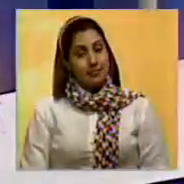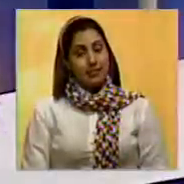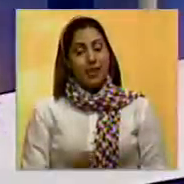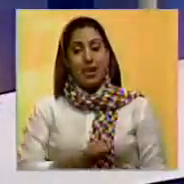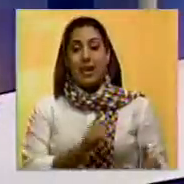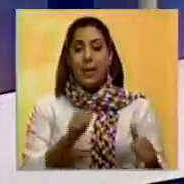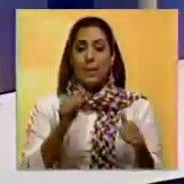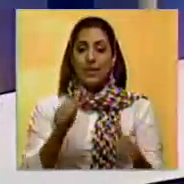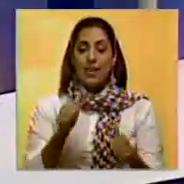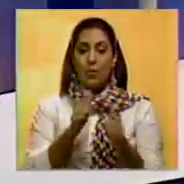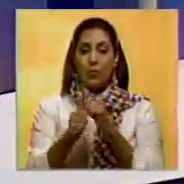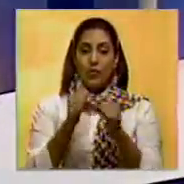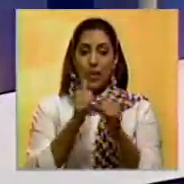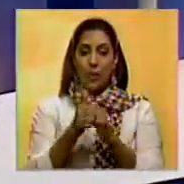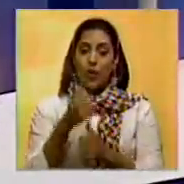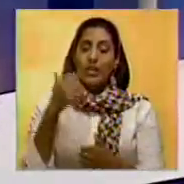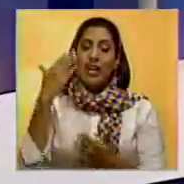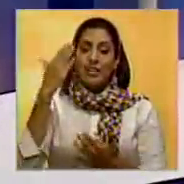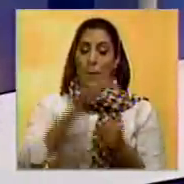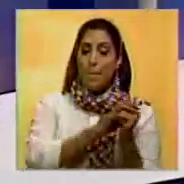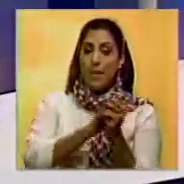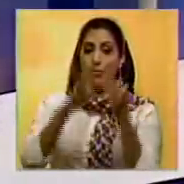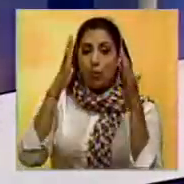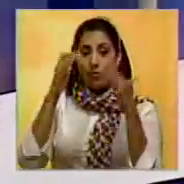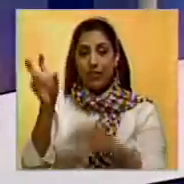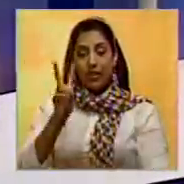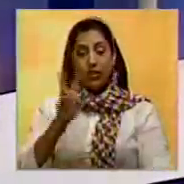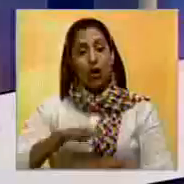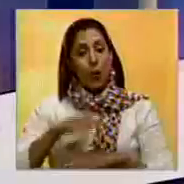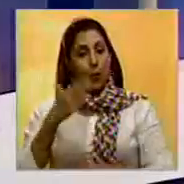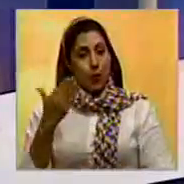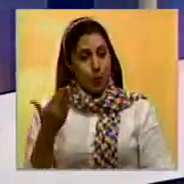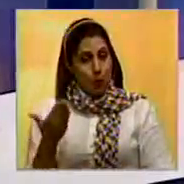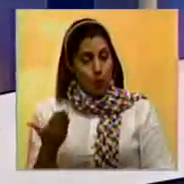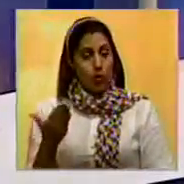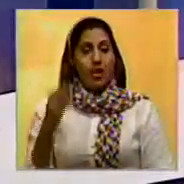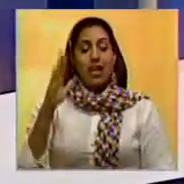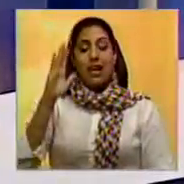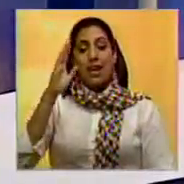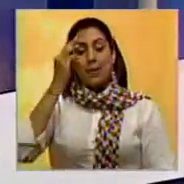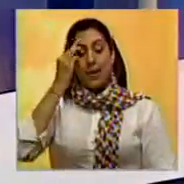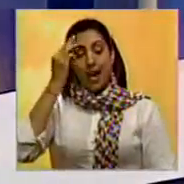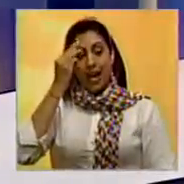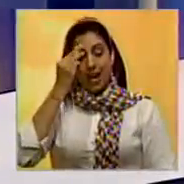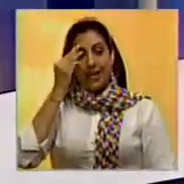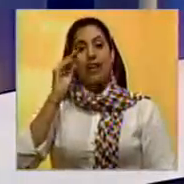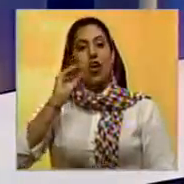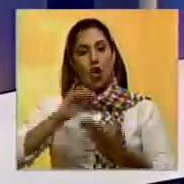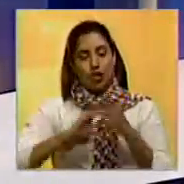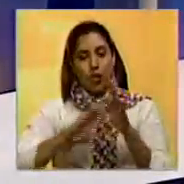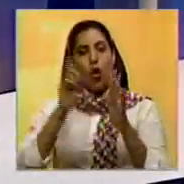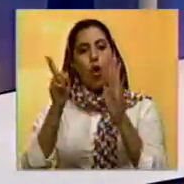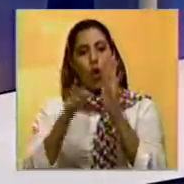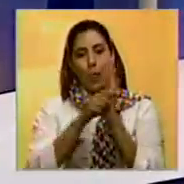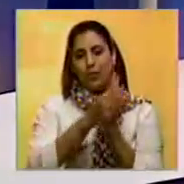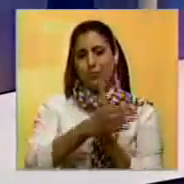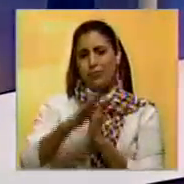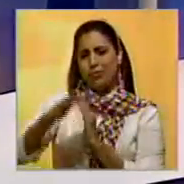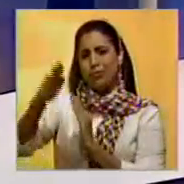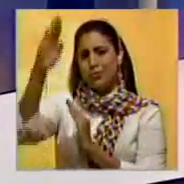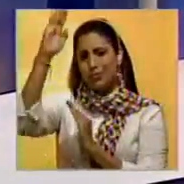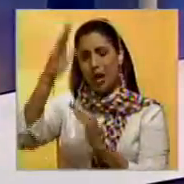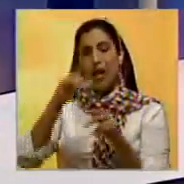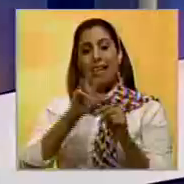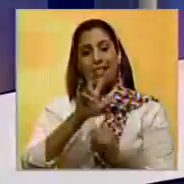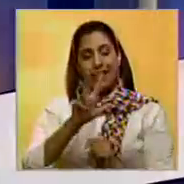Bien amigos, y comenzamos los deportes y lo hacemos con béisbol profesional venezolano porque los Navegantes del Magallanes completaron la barrida de la